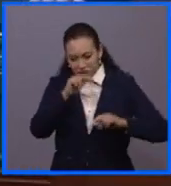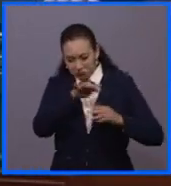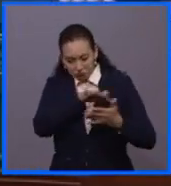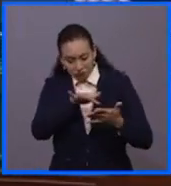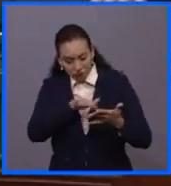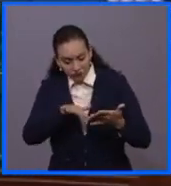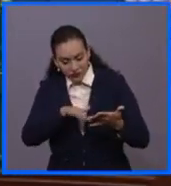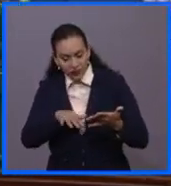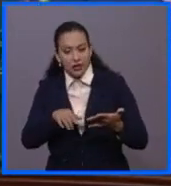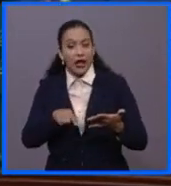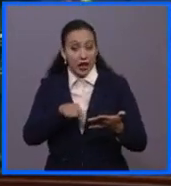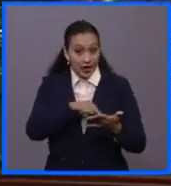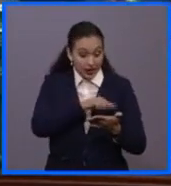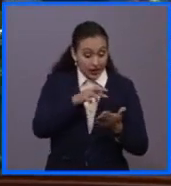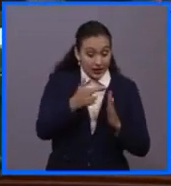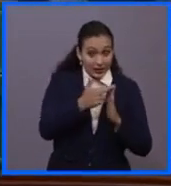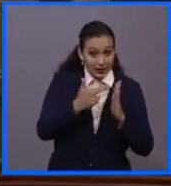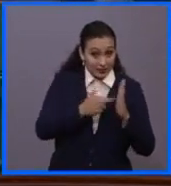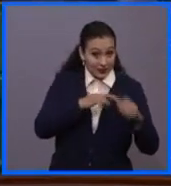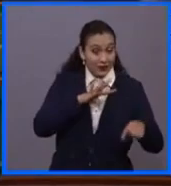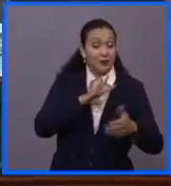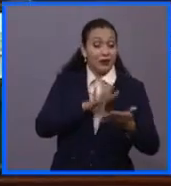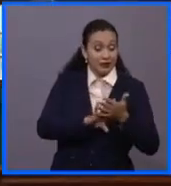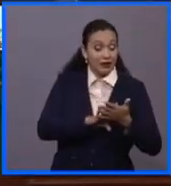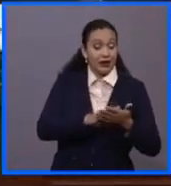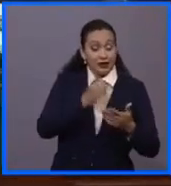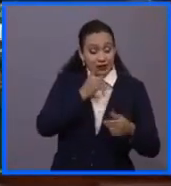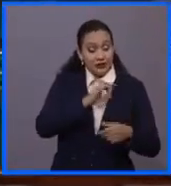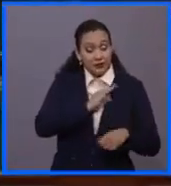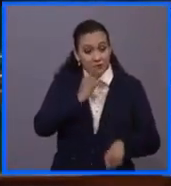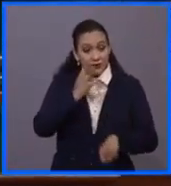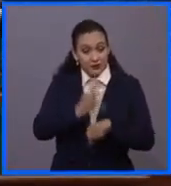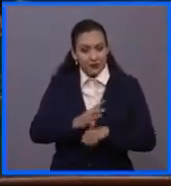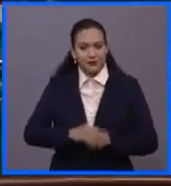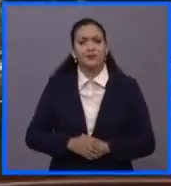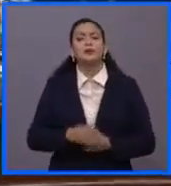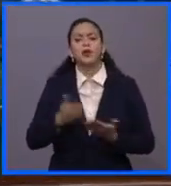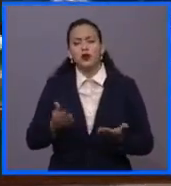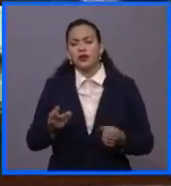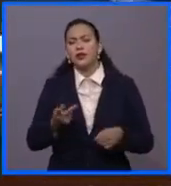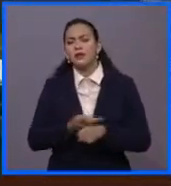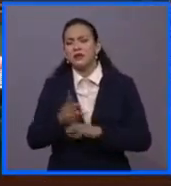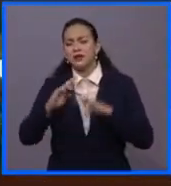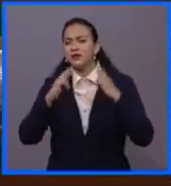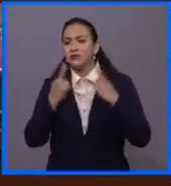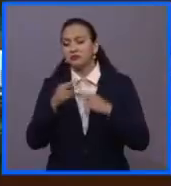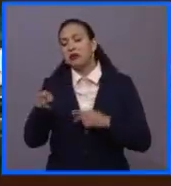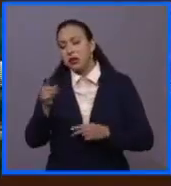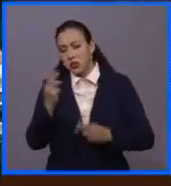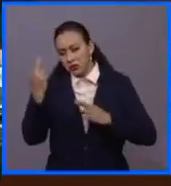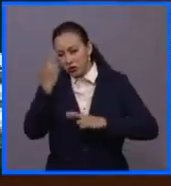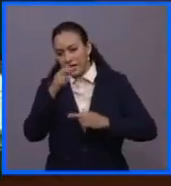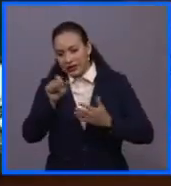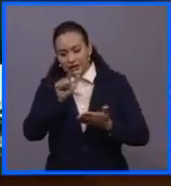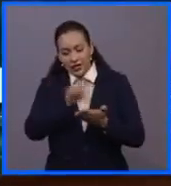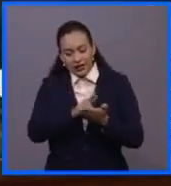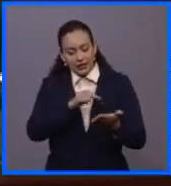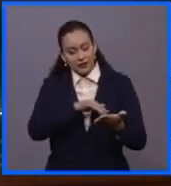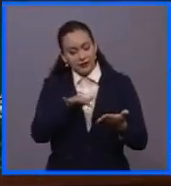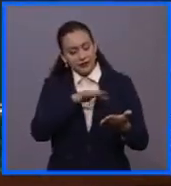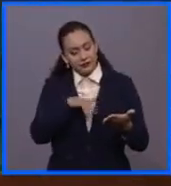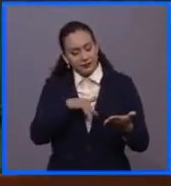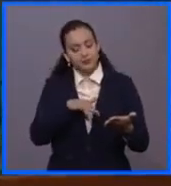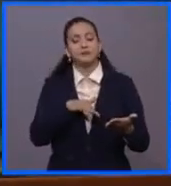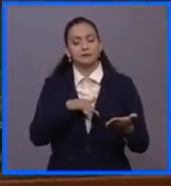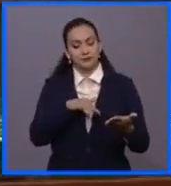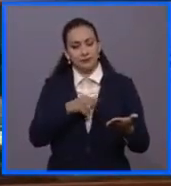los casos previstos en este Código Penal. El Pleno declaró la invalidez de esta disposición